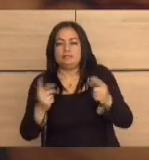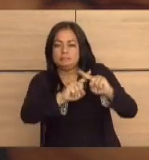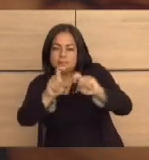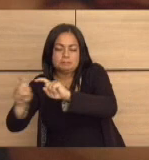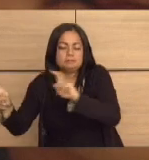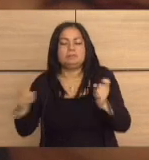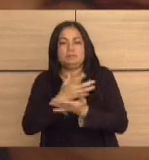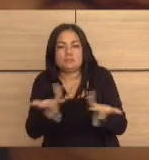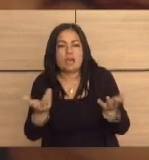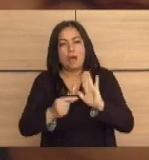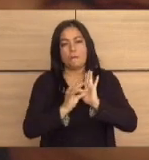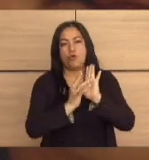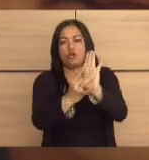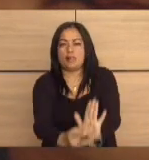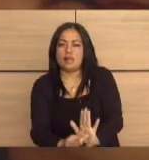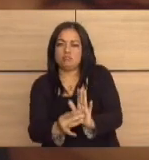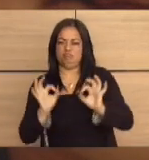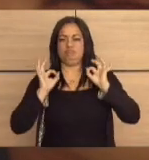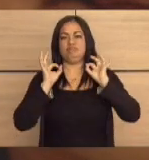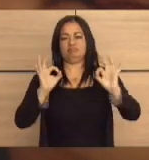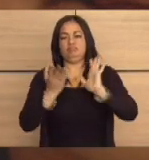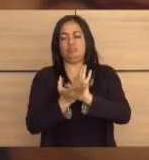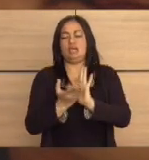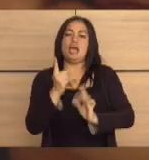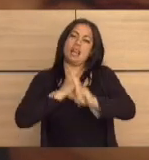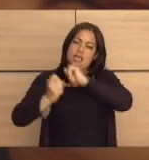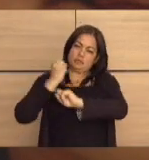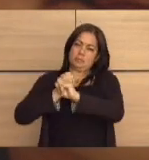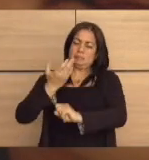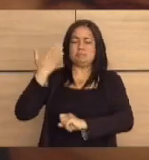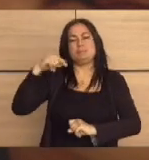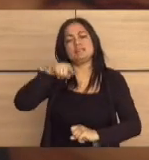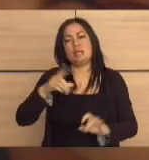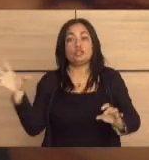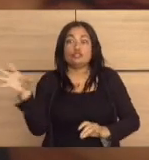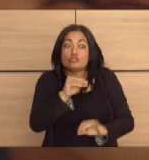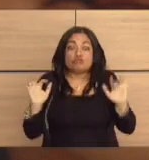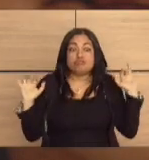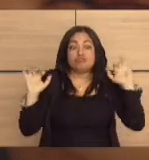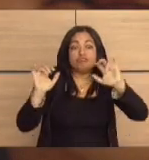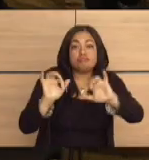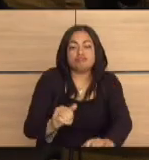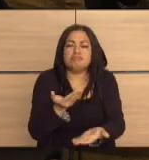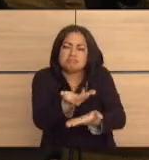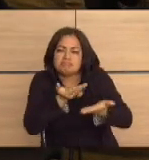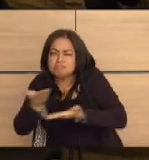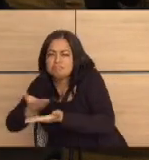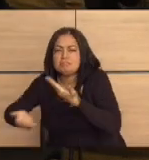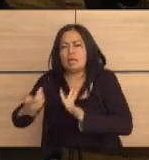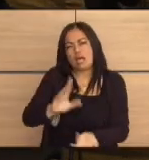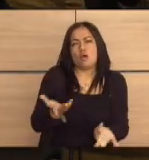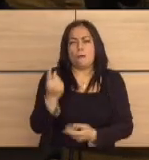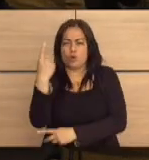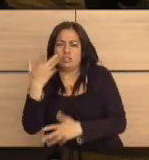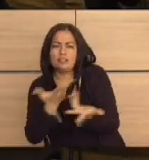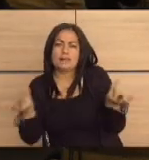modelos para impactar la calidad. El año pasado teníamos el honor de tenerlos a todos reunidos aportándonos sobre la política de educación